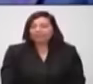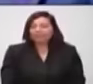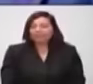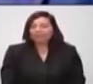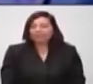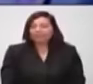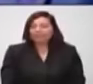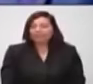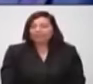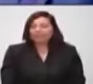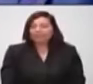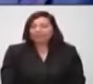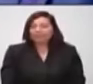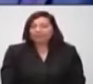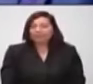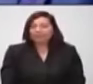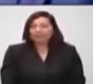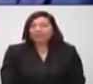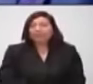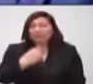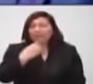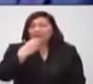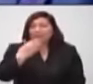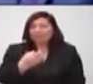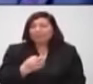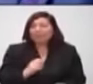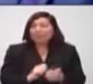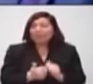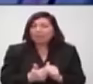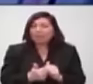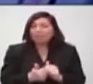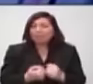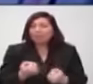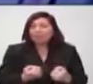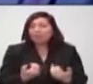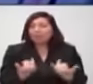Y por así decirlo, pues, la verdadera reforma del transporte que nos señalaron en ese